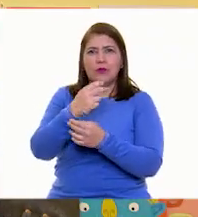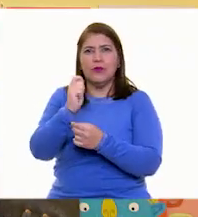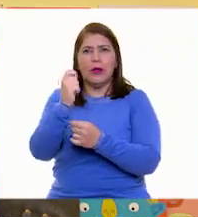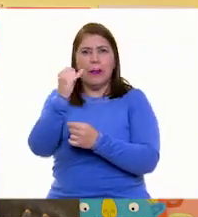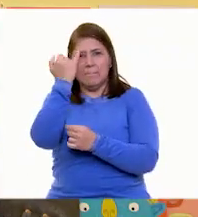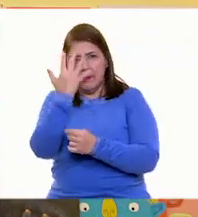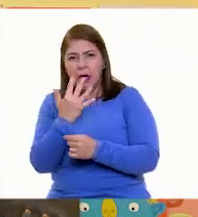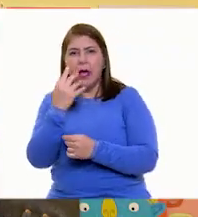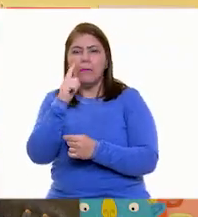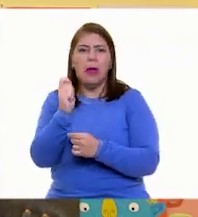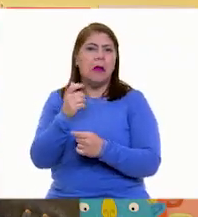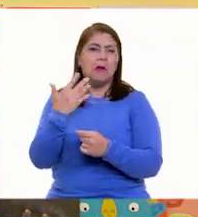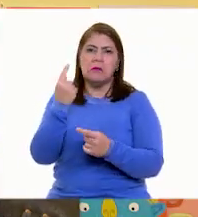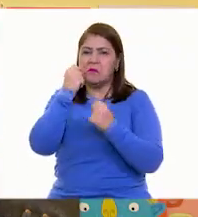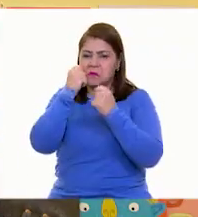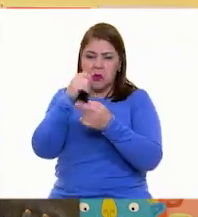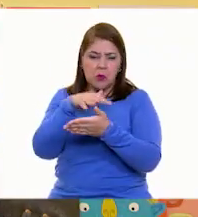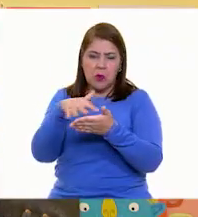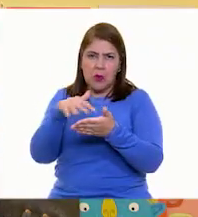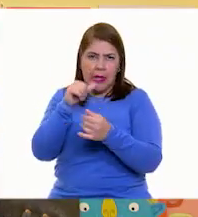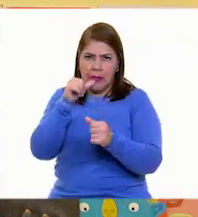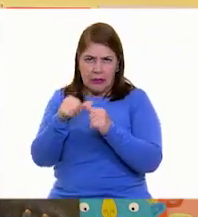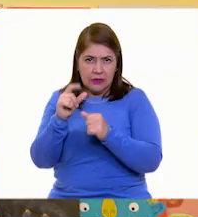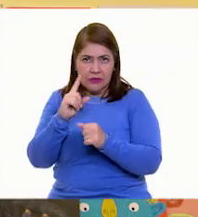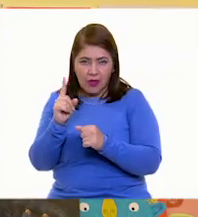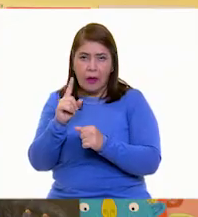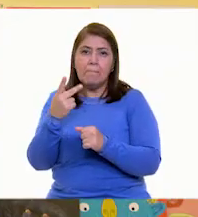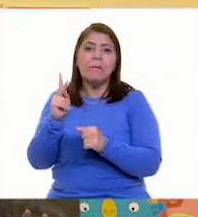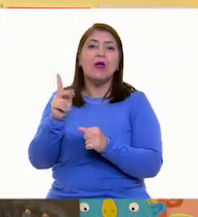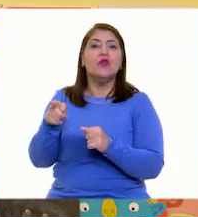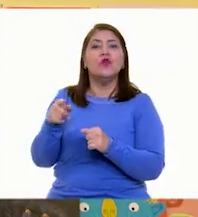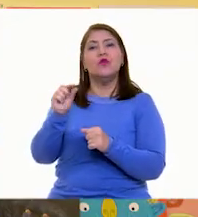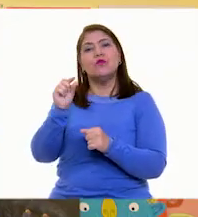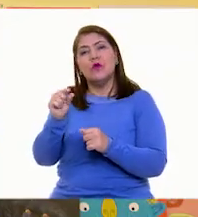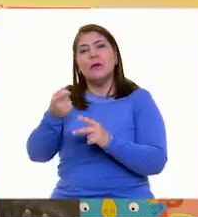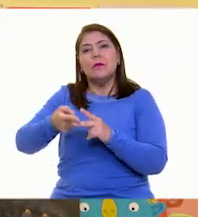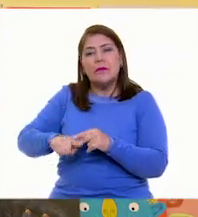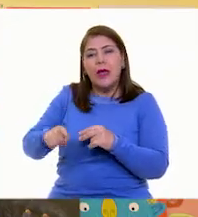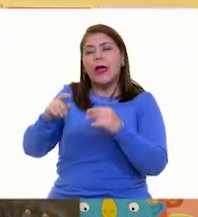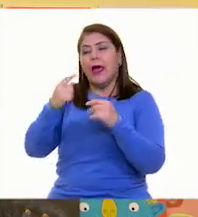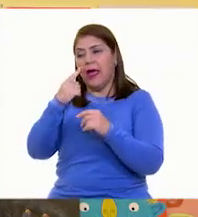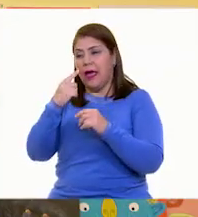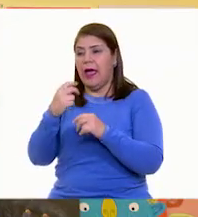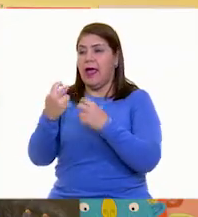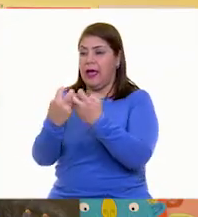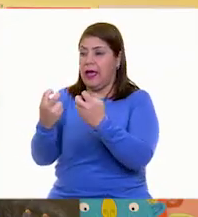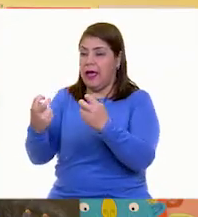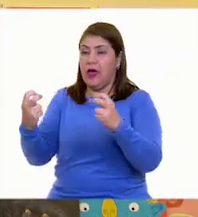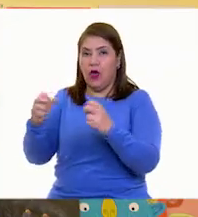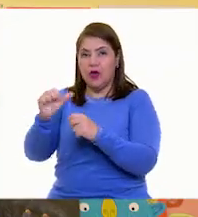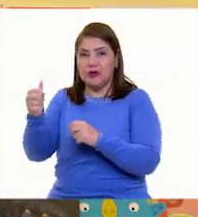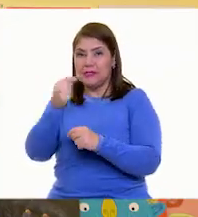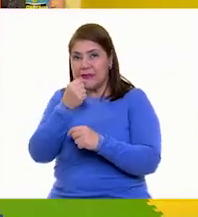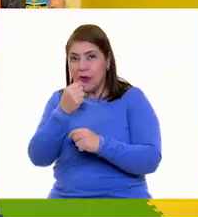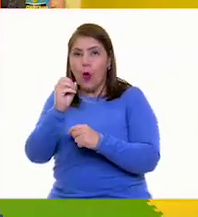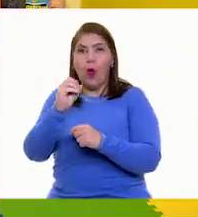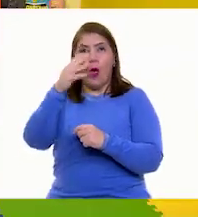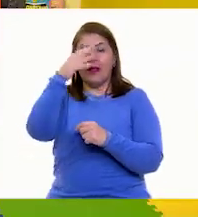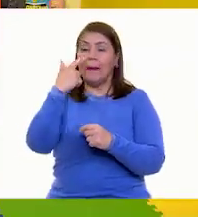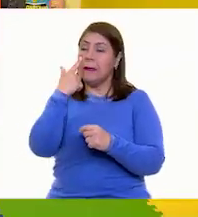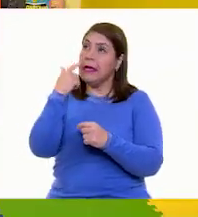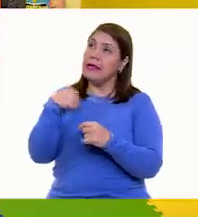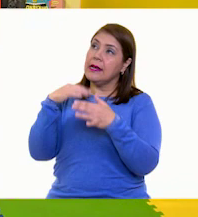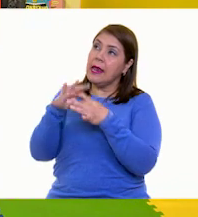escritas. E incluso se convierten en narradores para otras niñas o niños, o hasta inclusive los adultos.